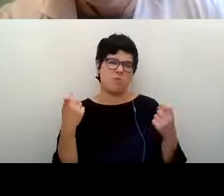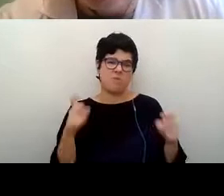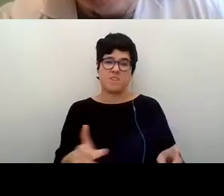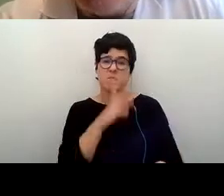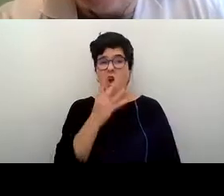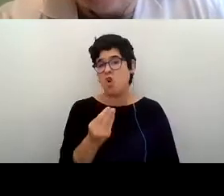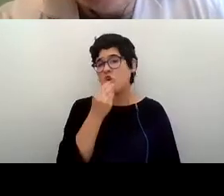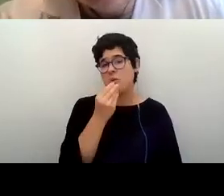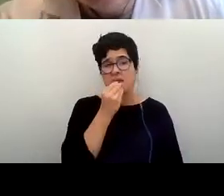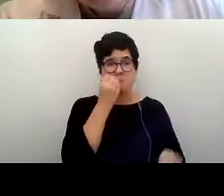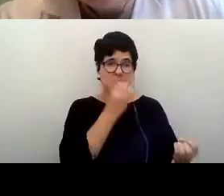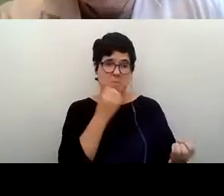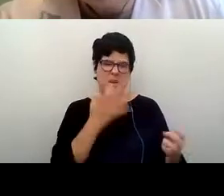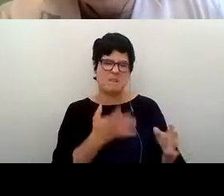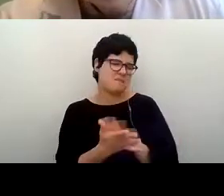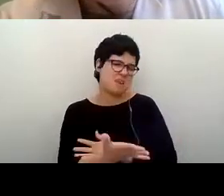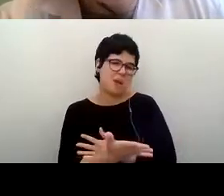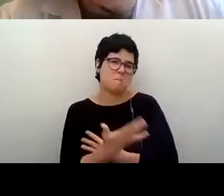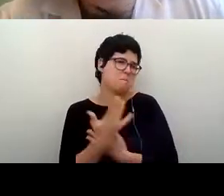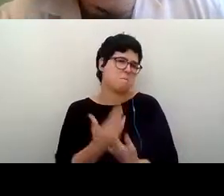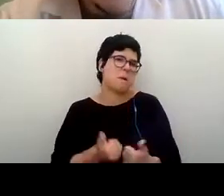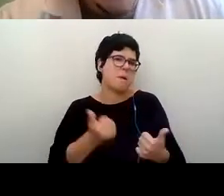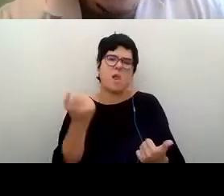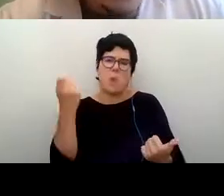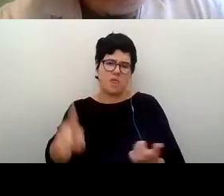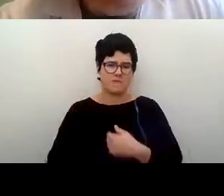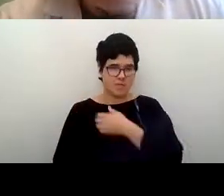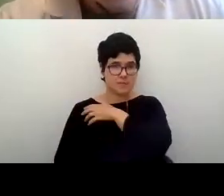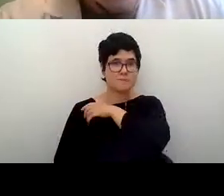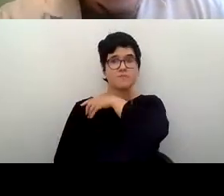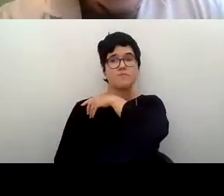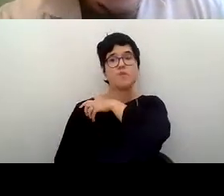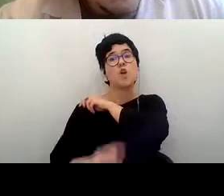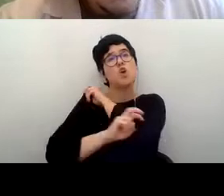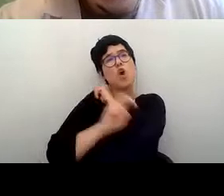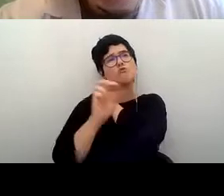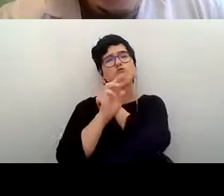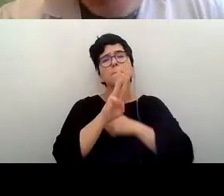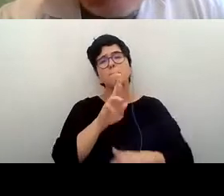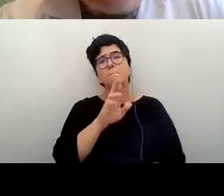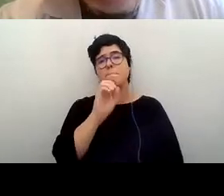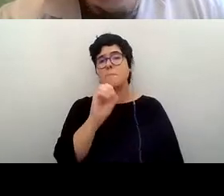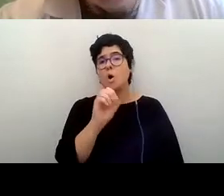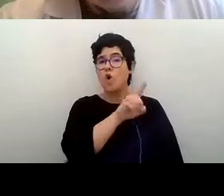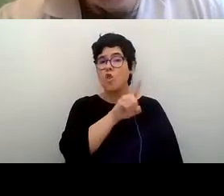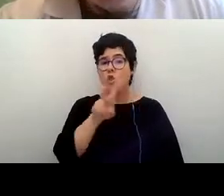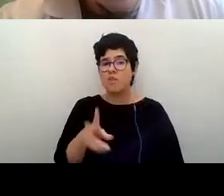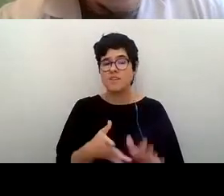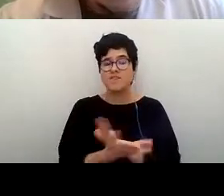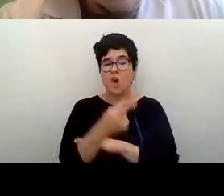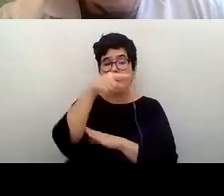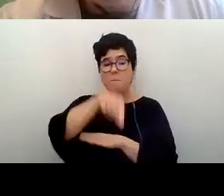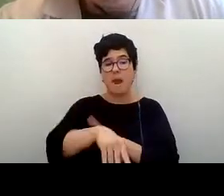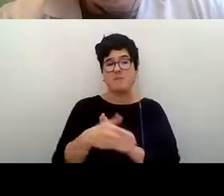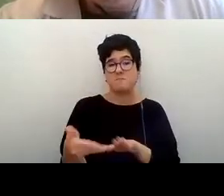podríamos compensarlo. Y el Pro12, yo menos de 1 mes me parece poquito, porque reponer, sobre todo